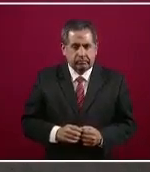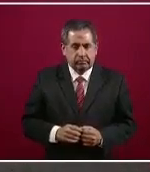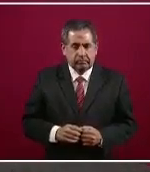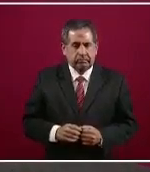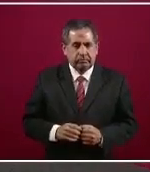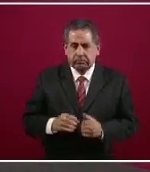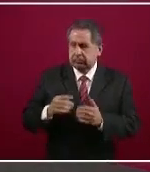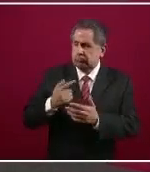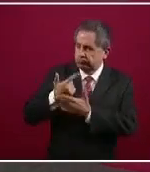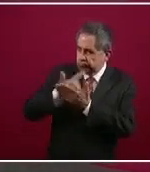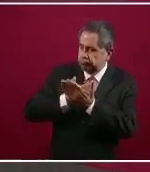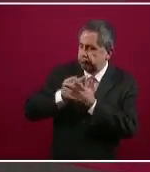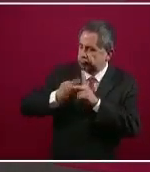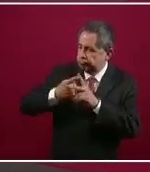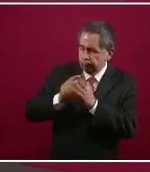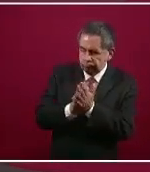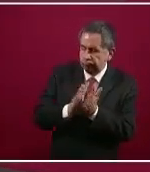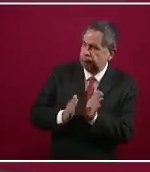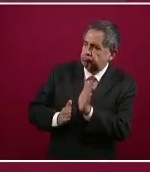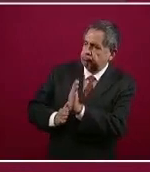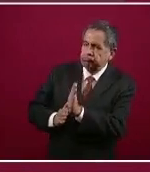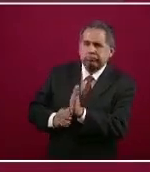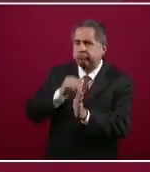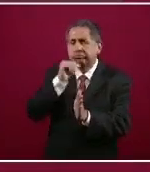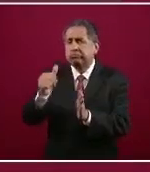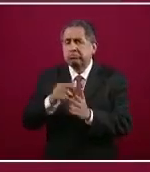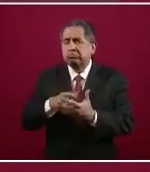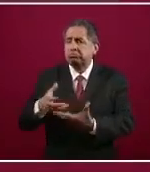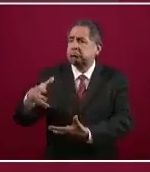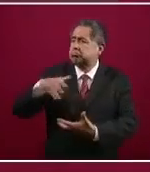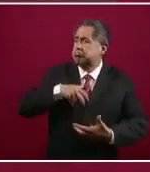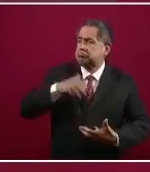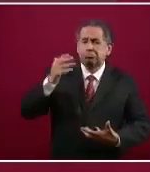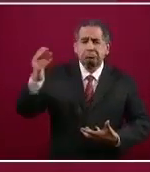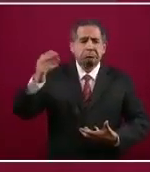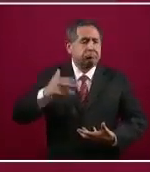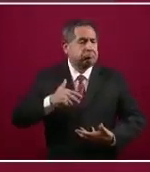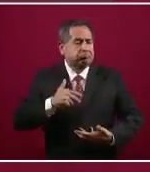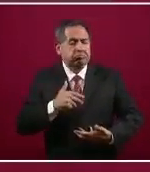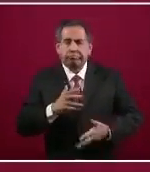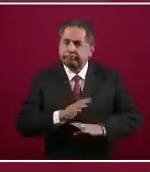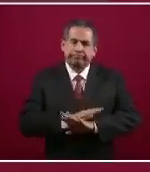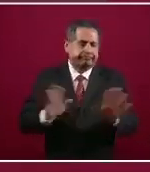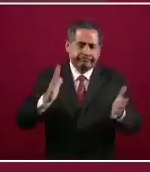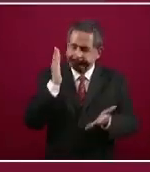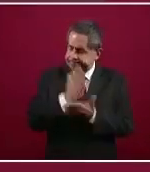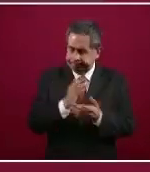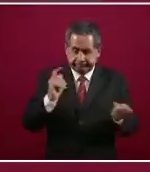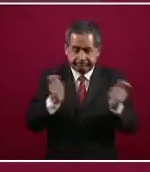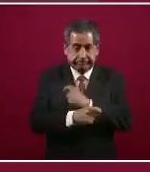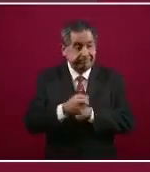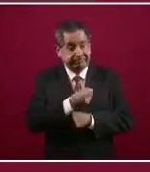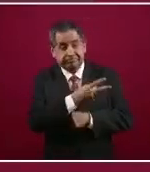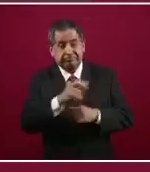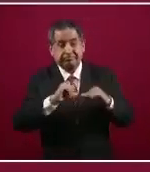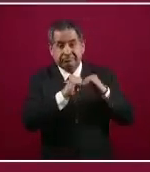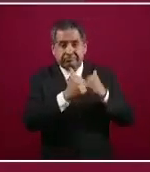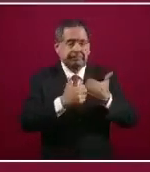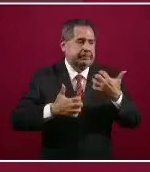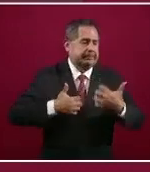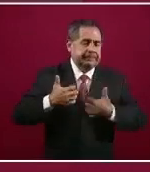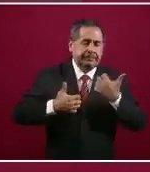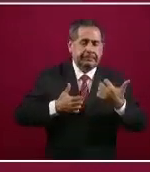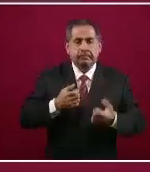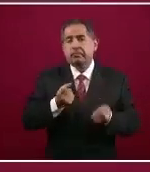presentaban cuentas de lo que recibían. Entonces, esto ya cambió, muchas organizaciones ya lo están